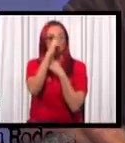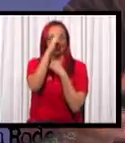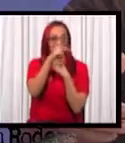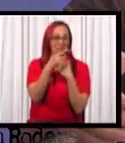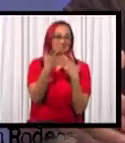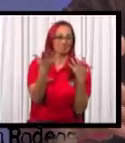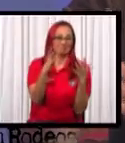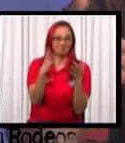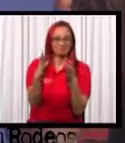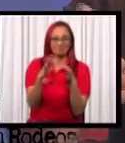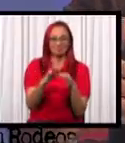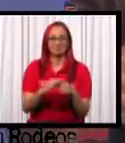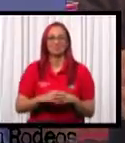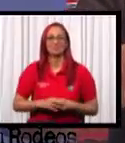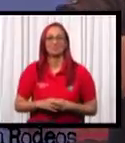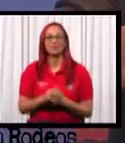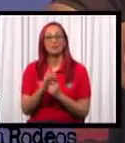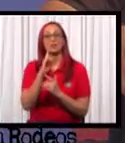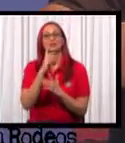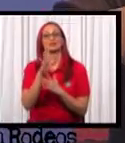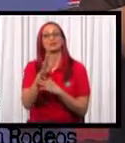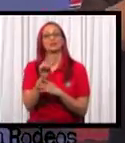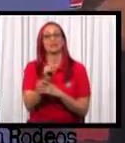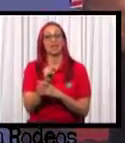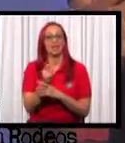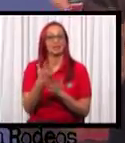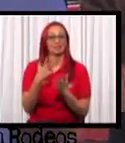que sus salarios son salarios,